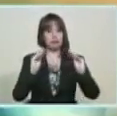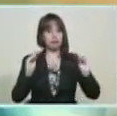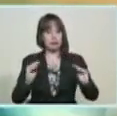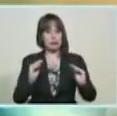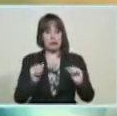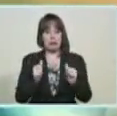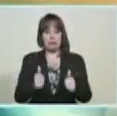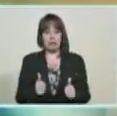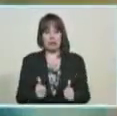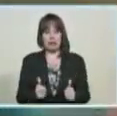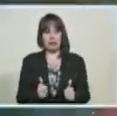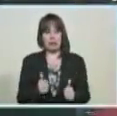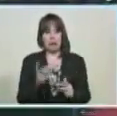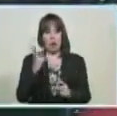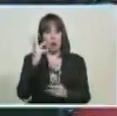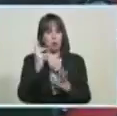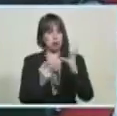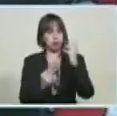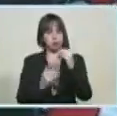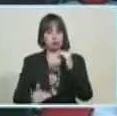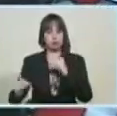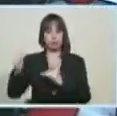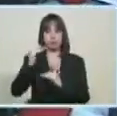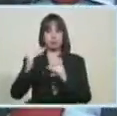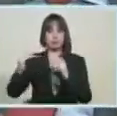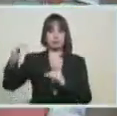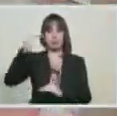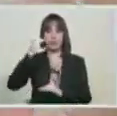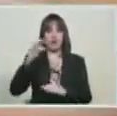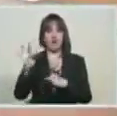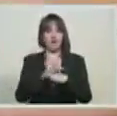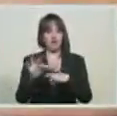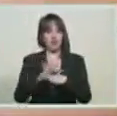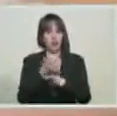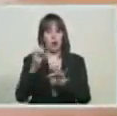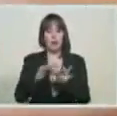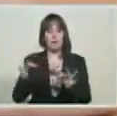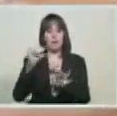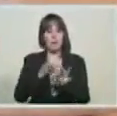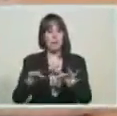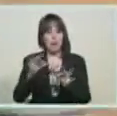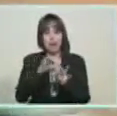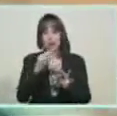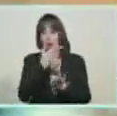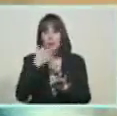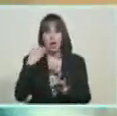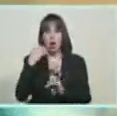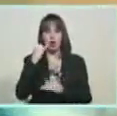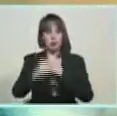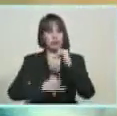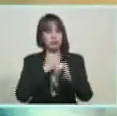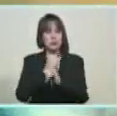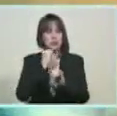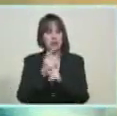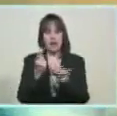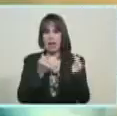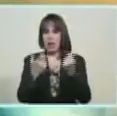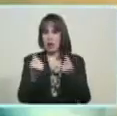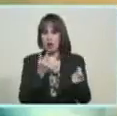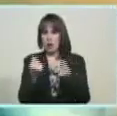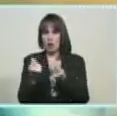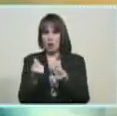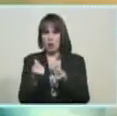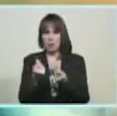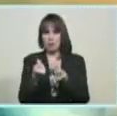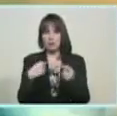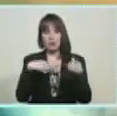saltos de avance cuantitativo en el funcionamiento del Petro como criptomoneda, como unidad de